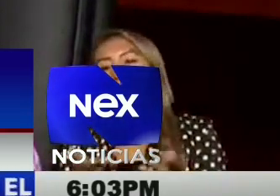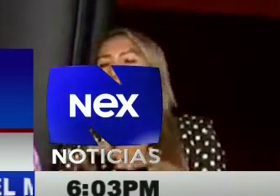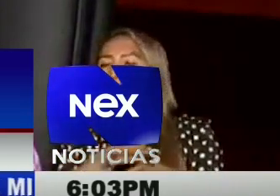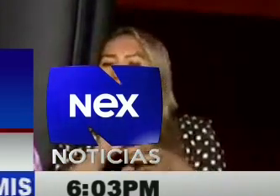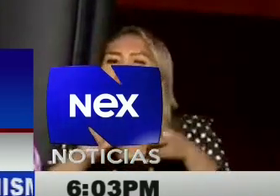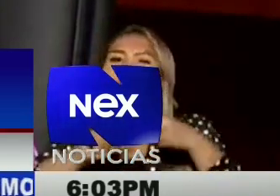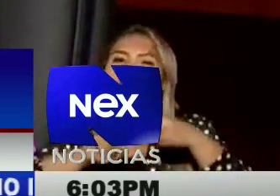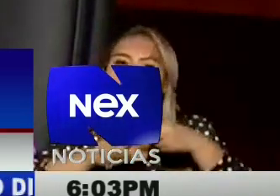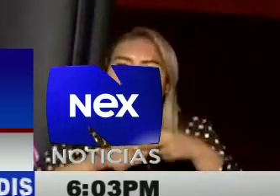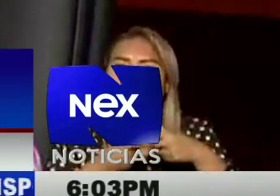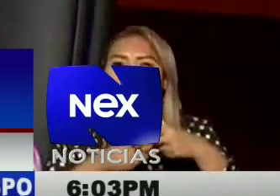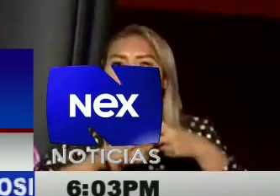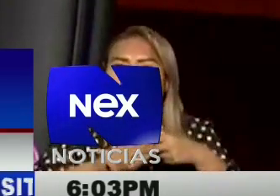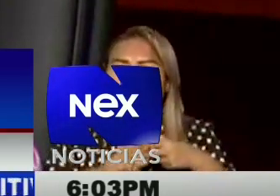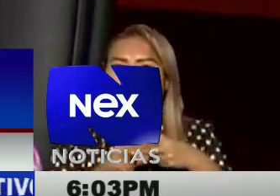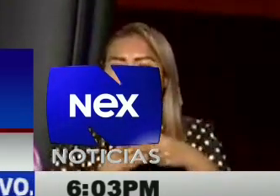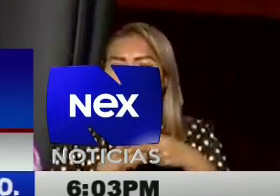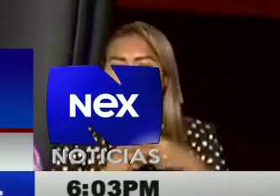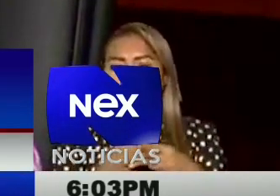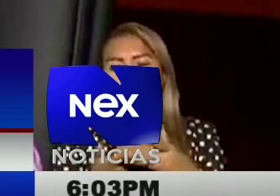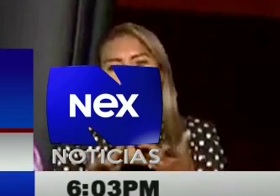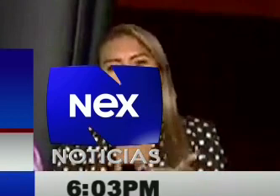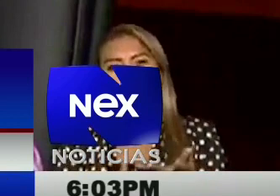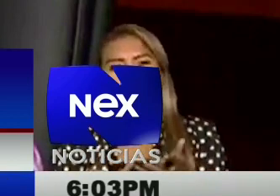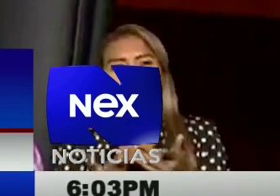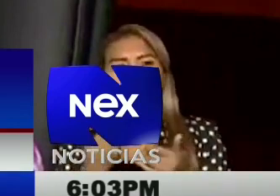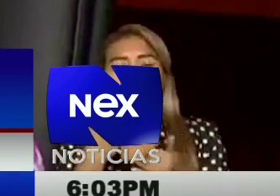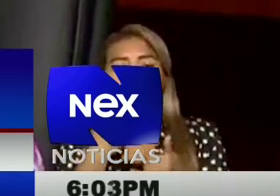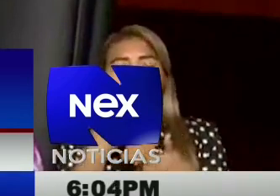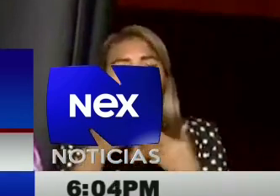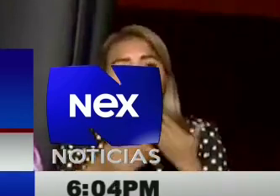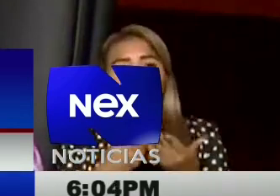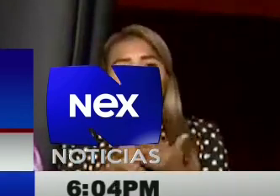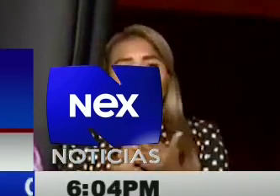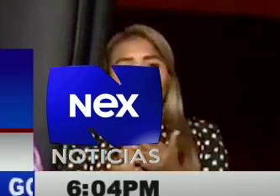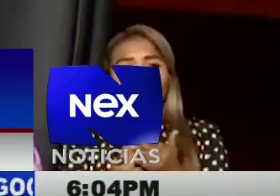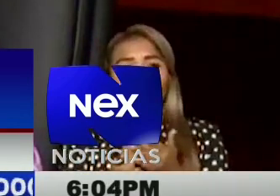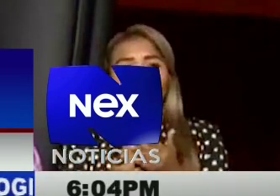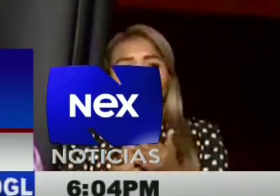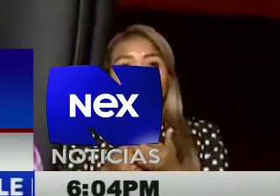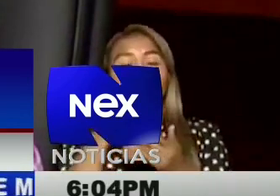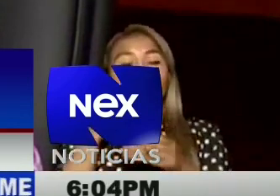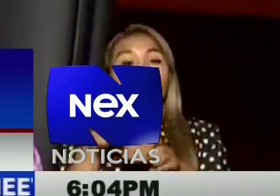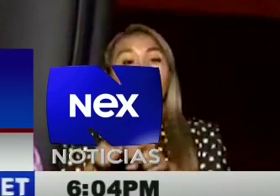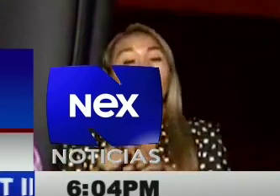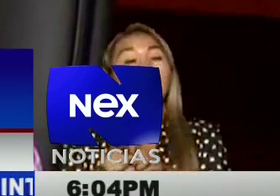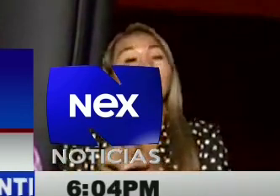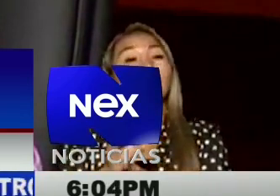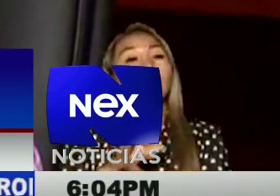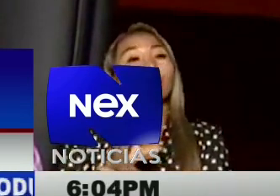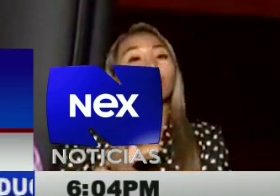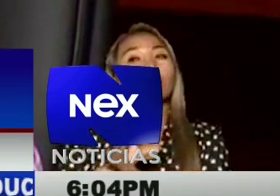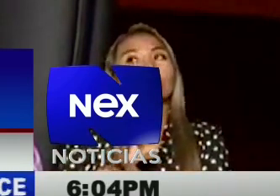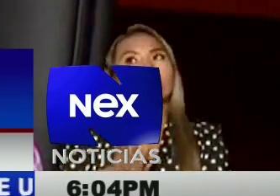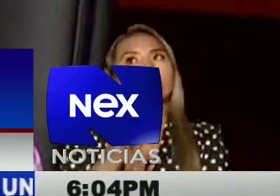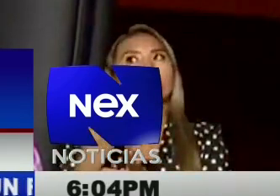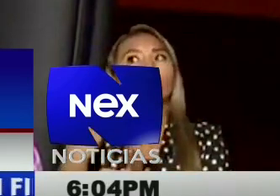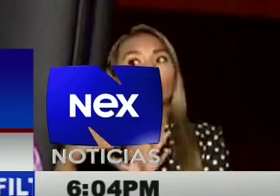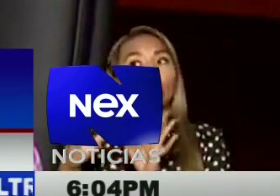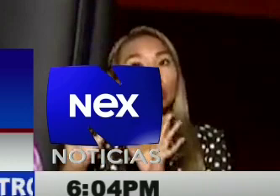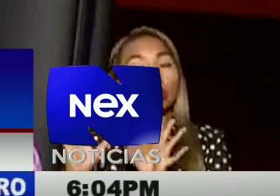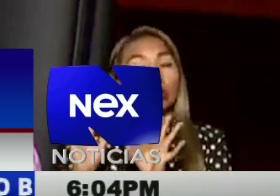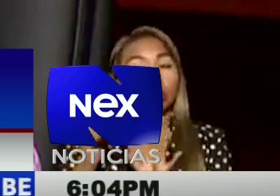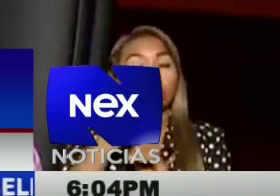repararlas. Ya estamos viendo en la calle los Diablos Rojos otra vez y cuidado que vienen con todo